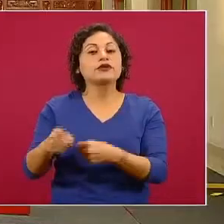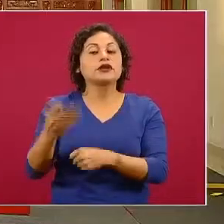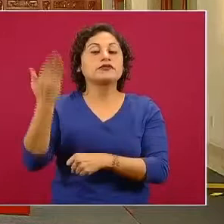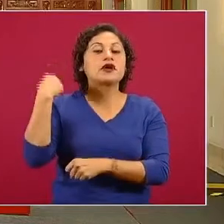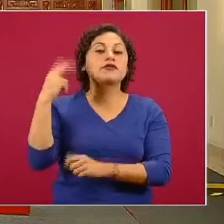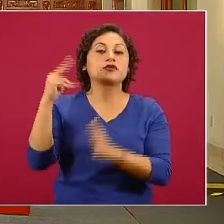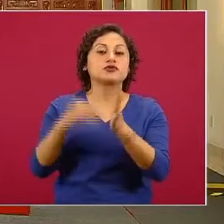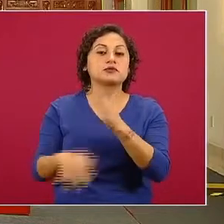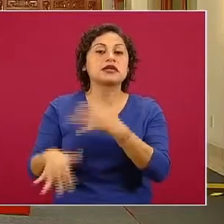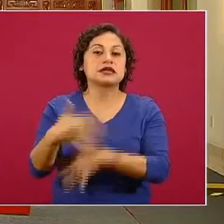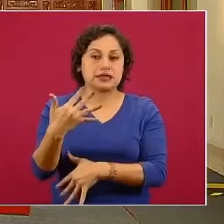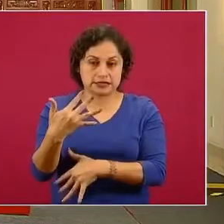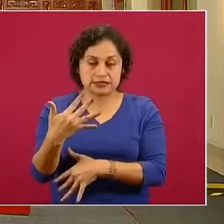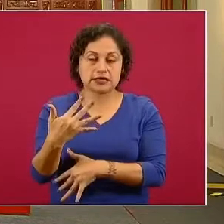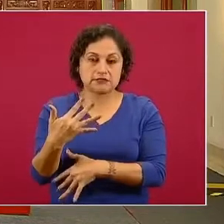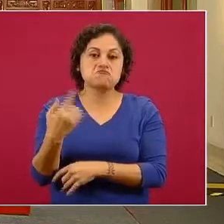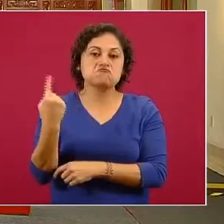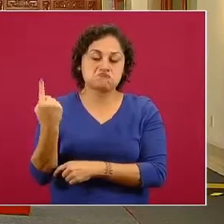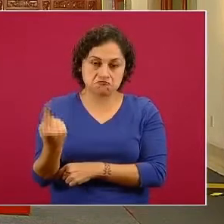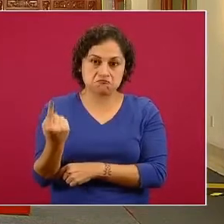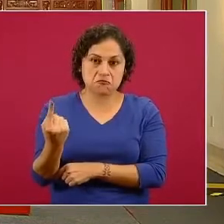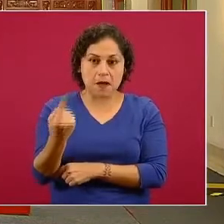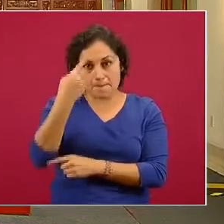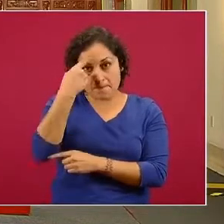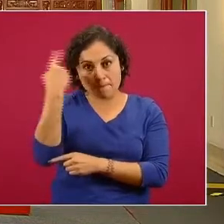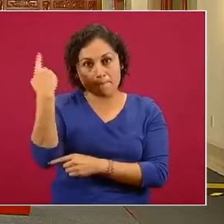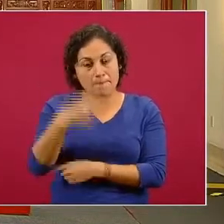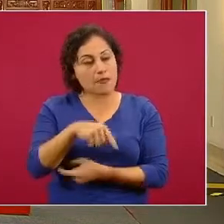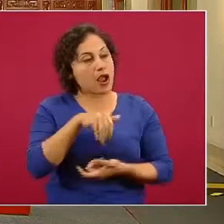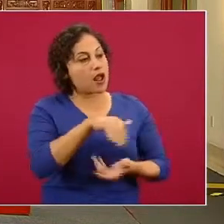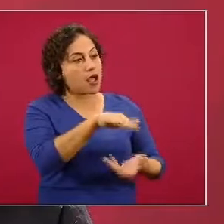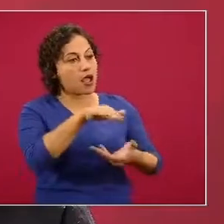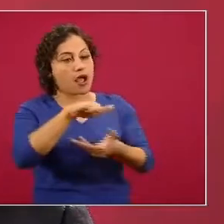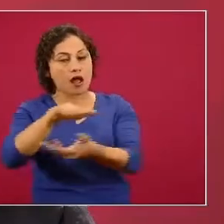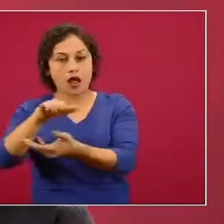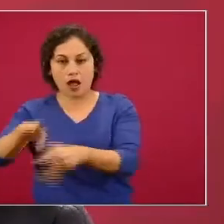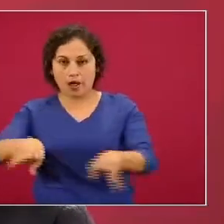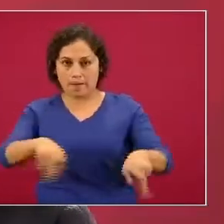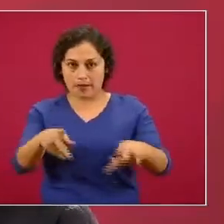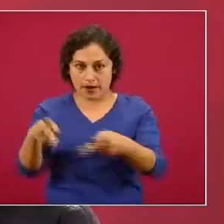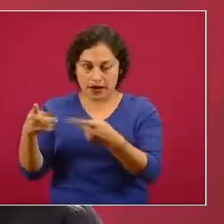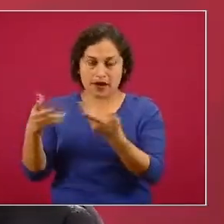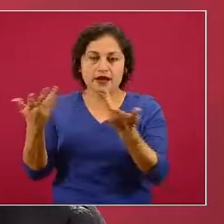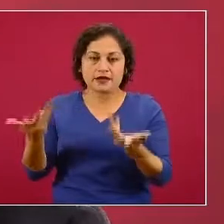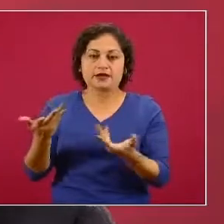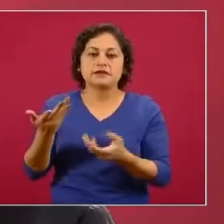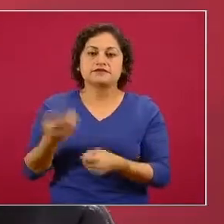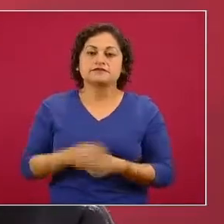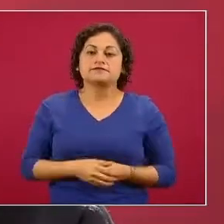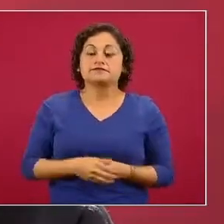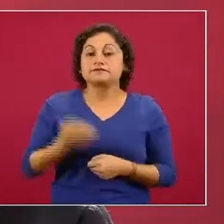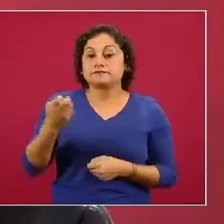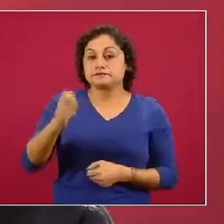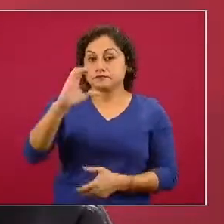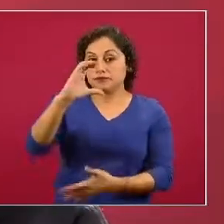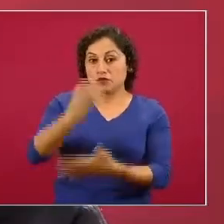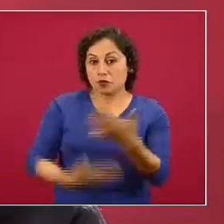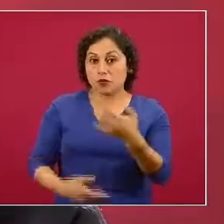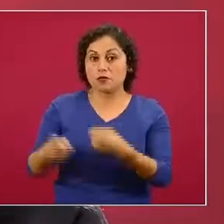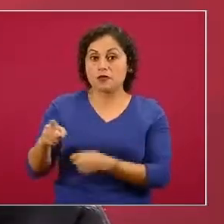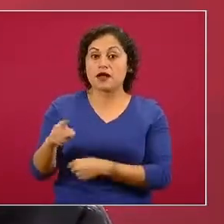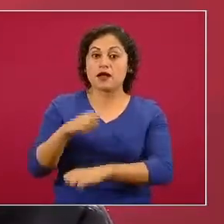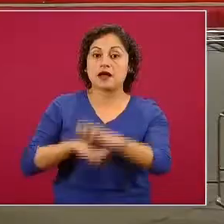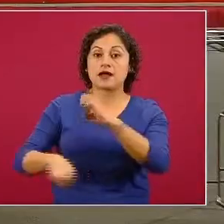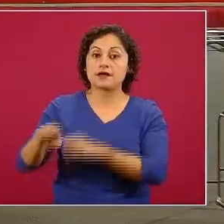el sexenio pasado, para la provisión de esta vacuna por varios años. Este convenio o contrato se estableció entre Birmex, la